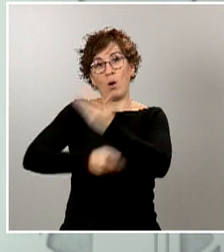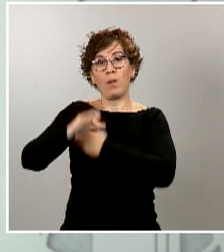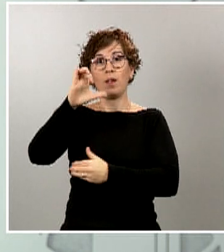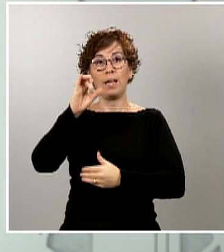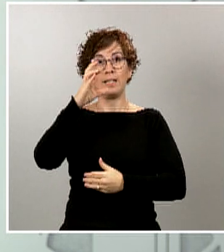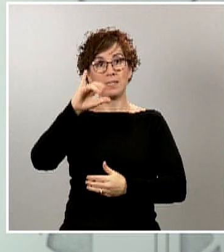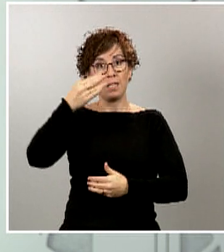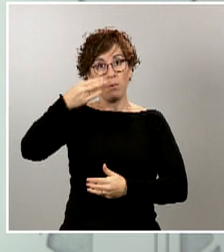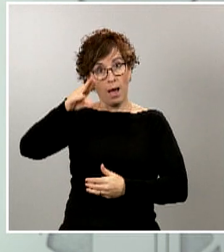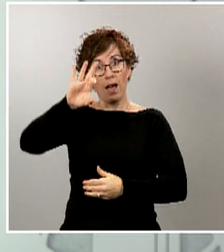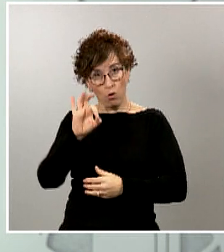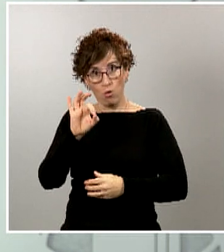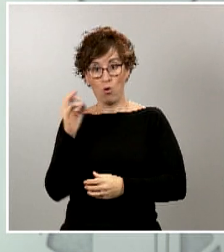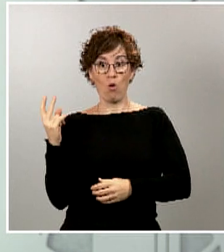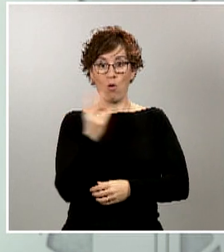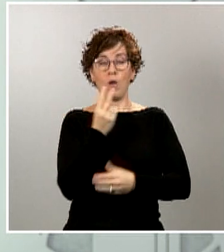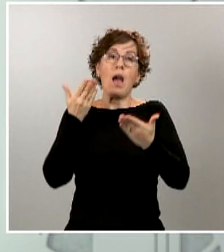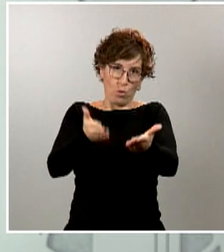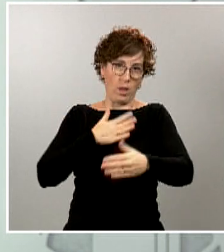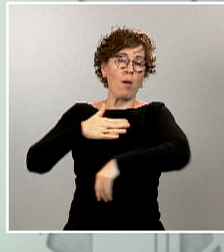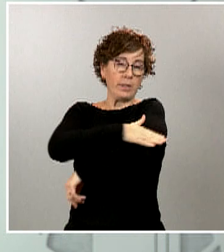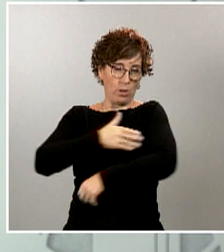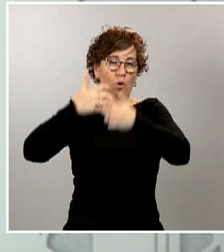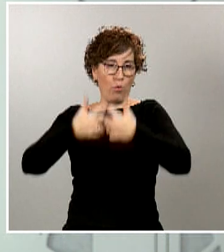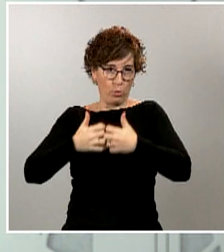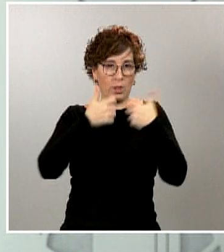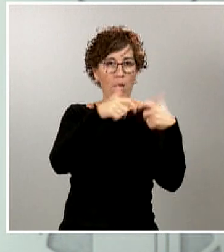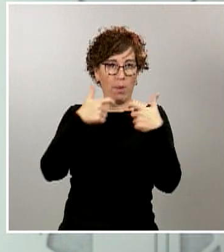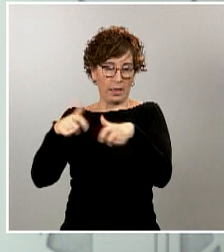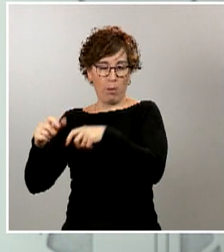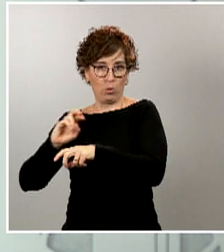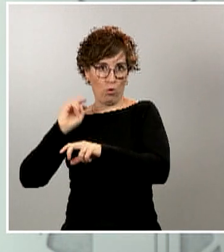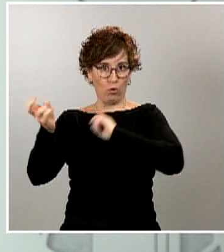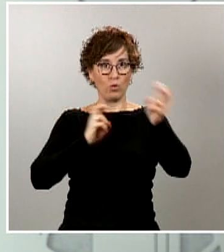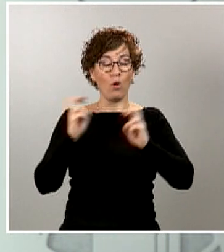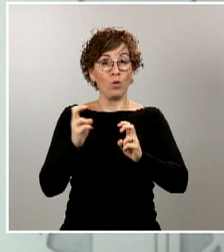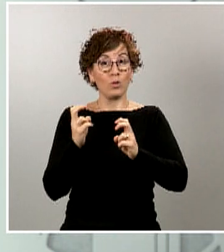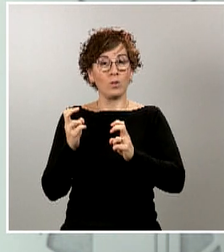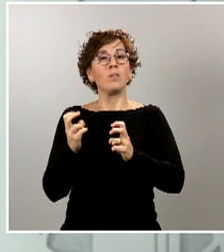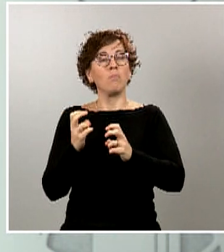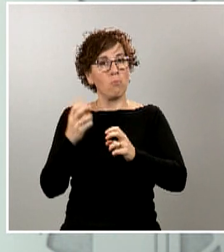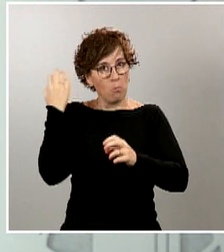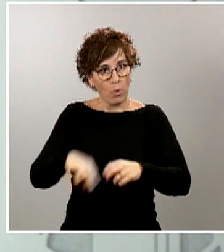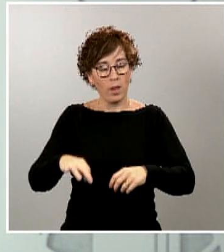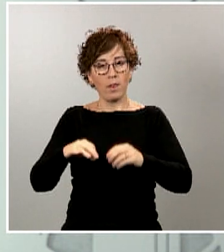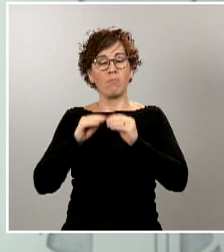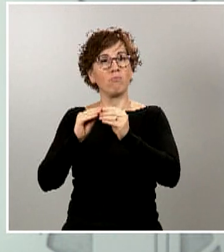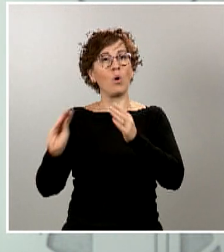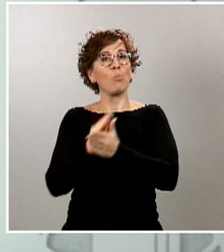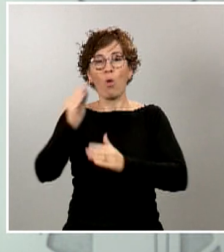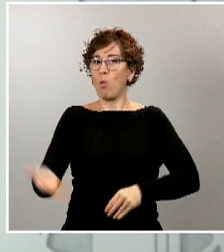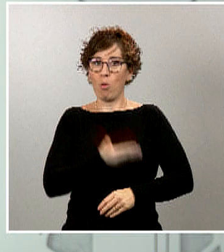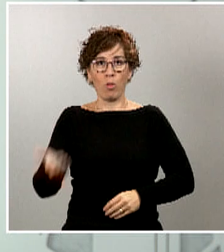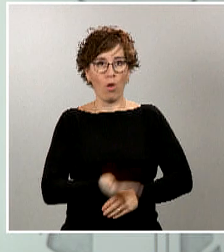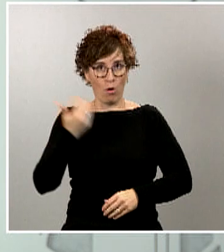y la ayuda del Ministerio de Industria y de otros departamentos del Gobierno ha conseguido regularizar una producción nacional de equipos de